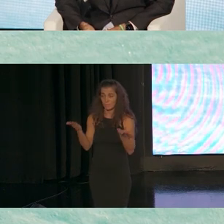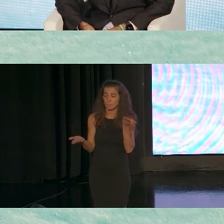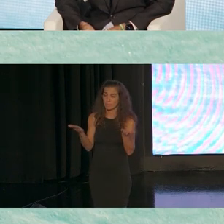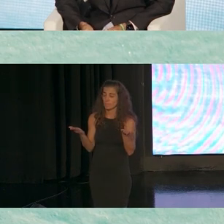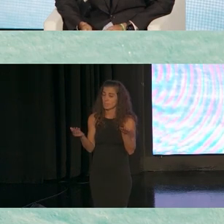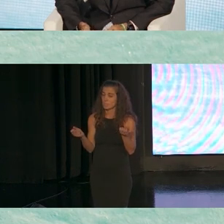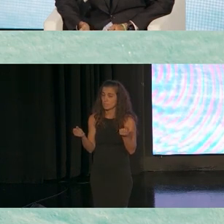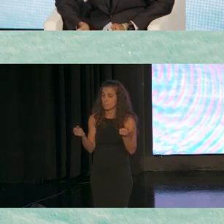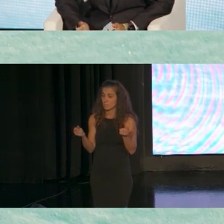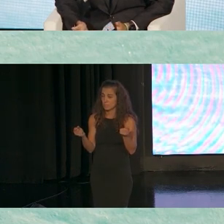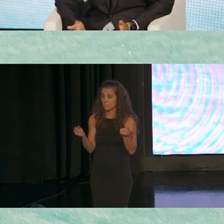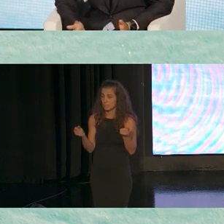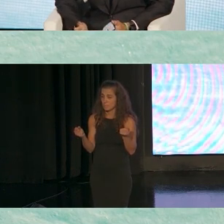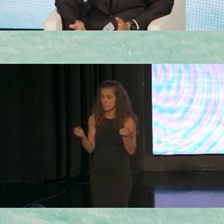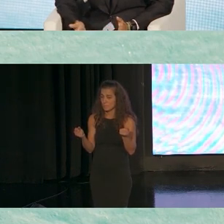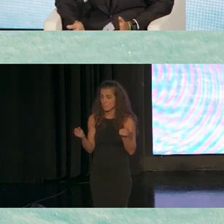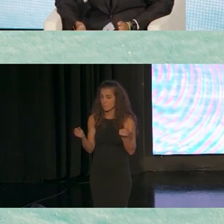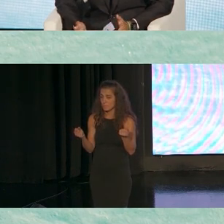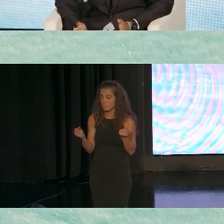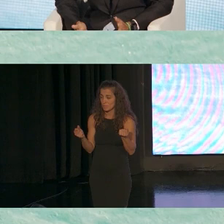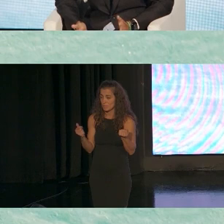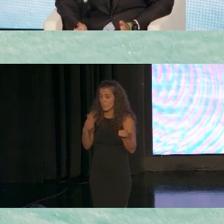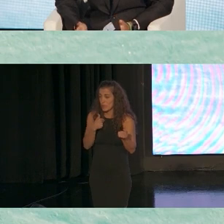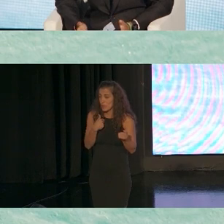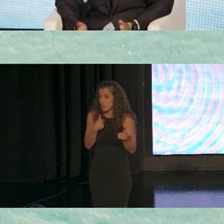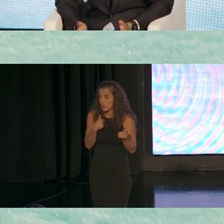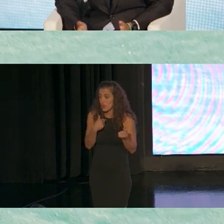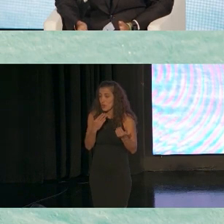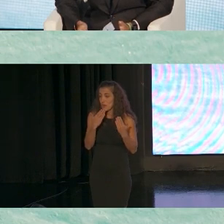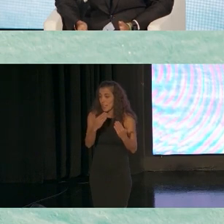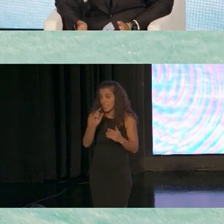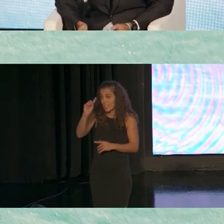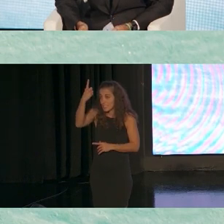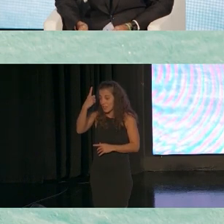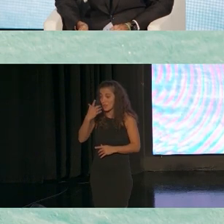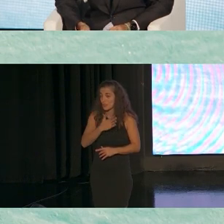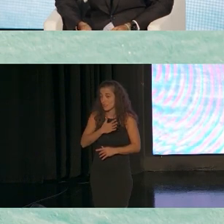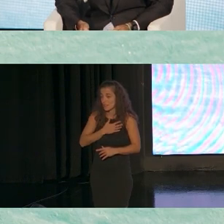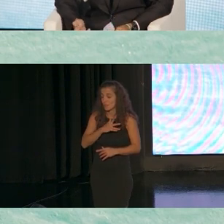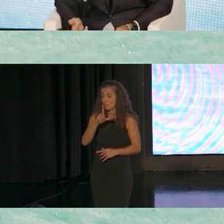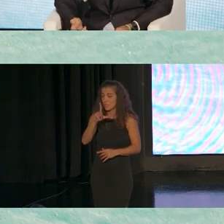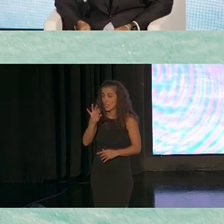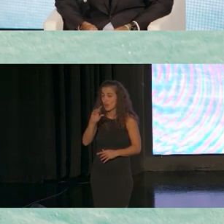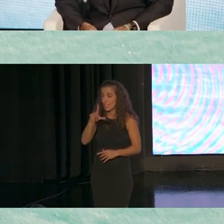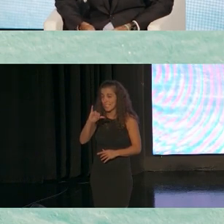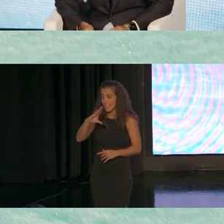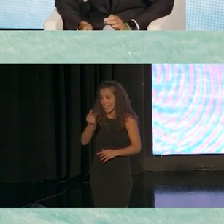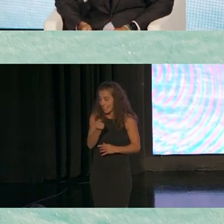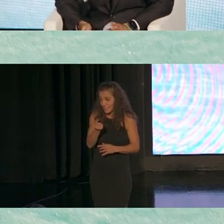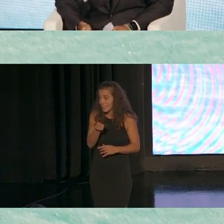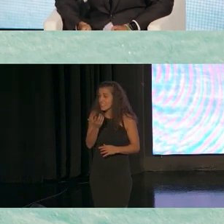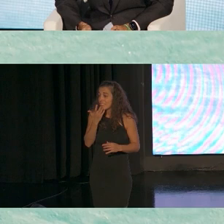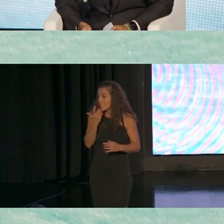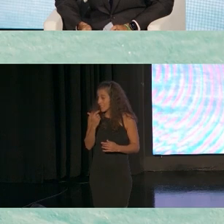ventajas pues doy gracias a Dios de tener a los y desde luego sí que les puedo decir con